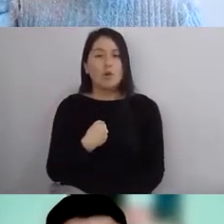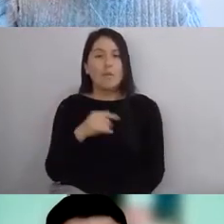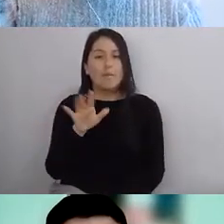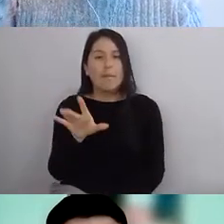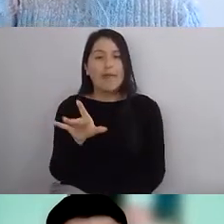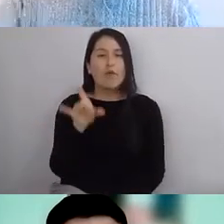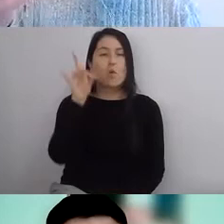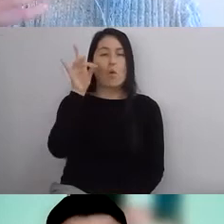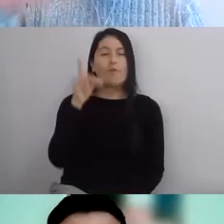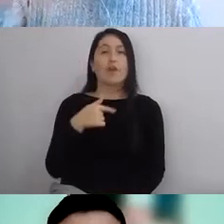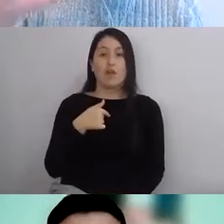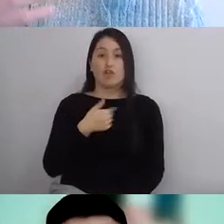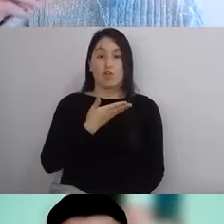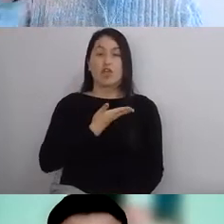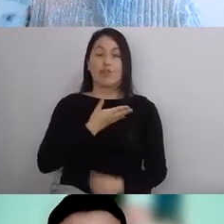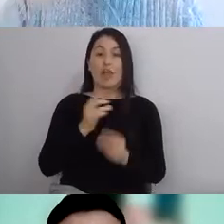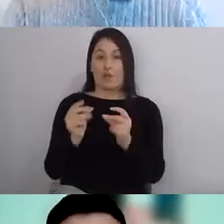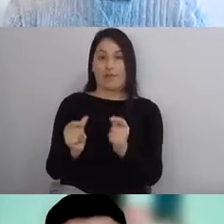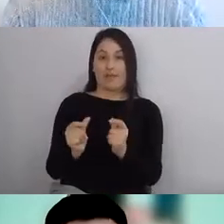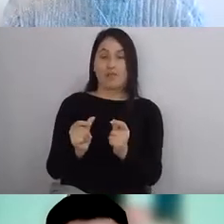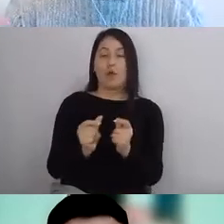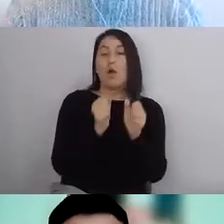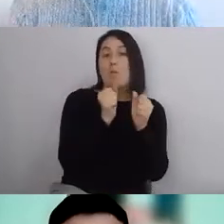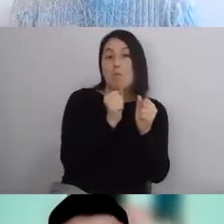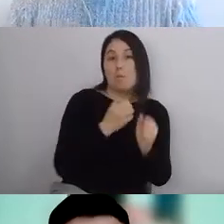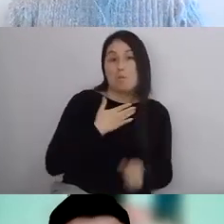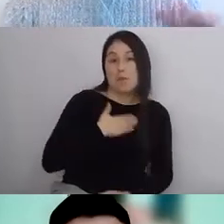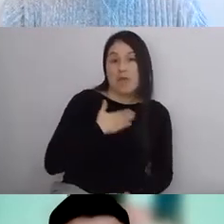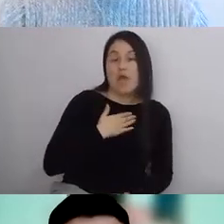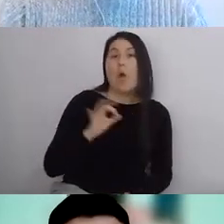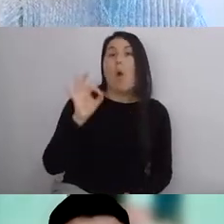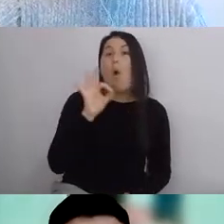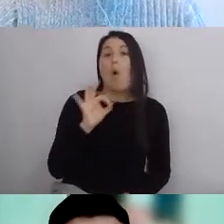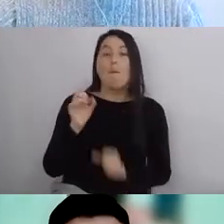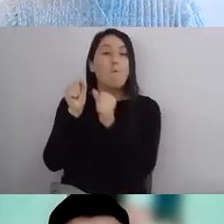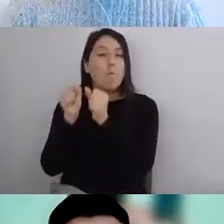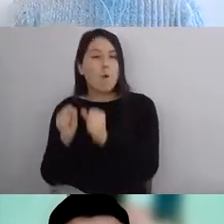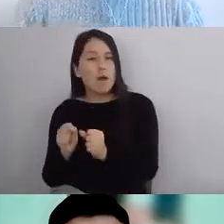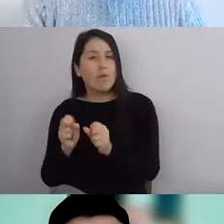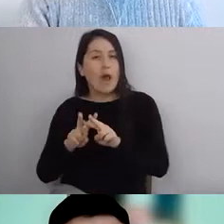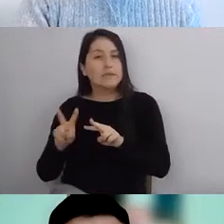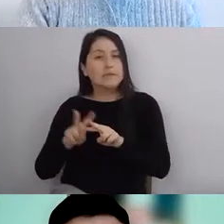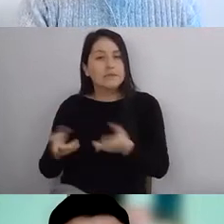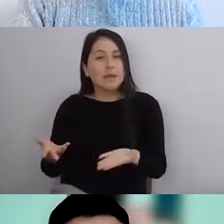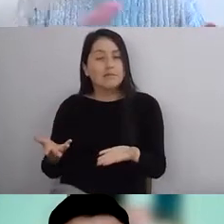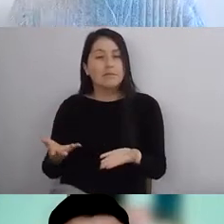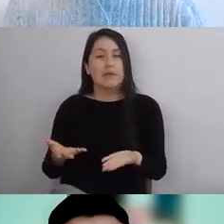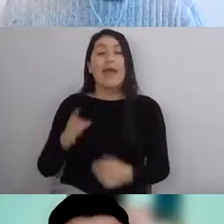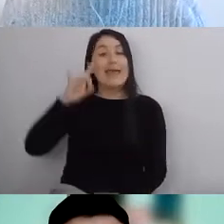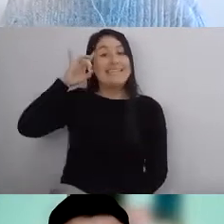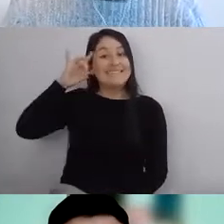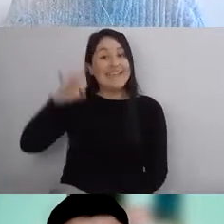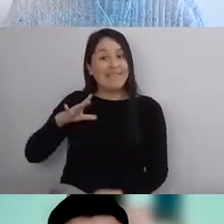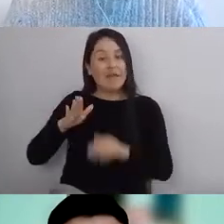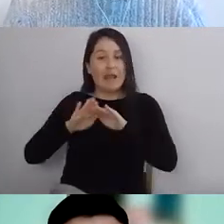que tengo las competencias, quiero o sé hacer este trabajo? Por una parte, voy a dejar de lado el saber. Cada uno